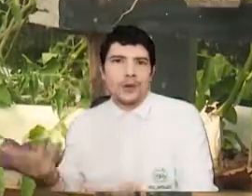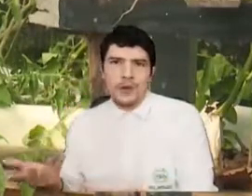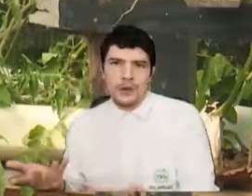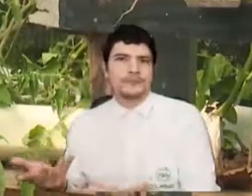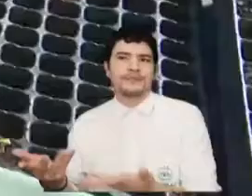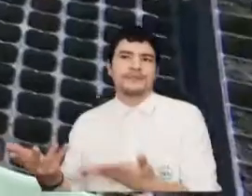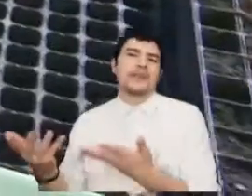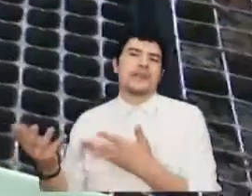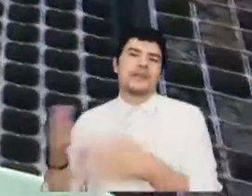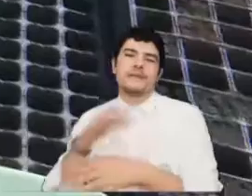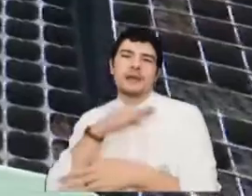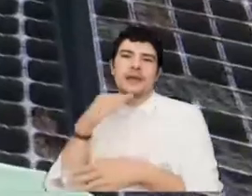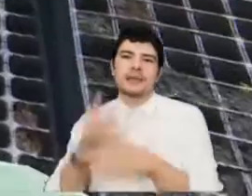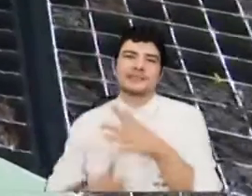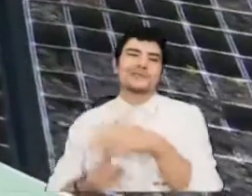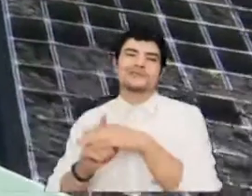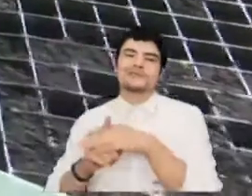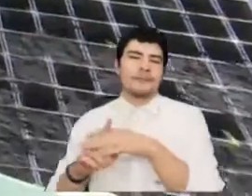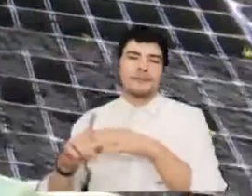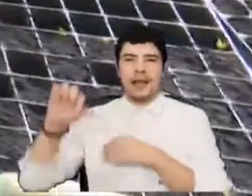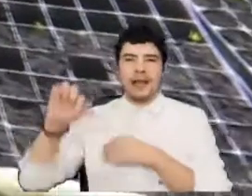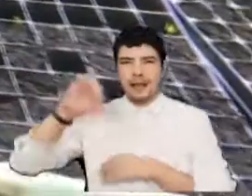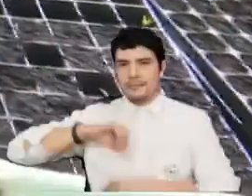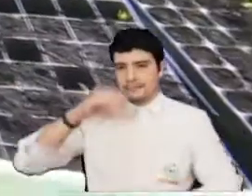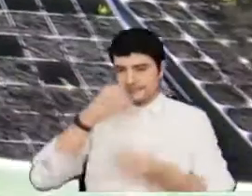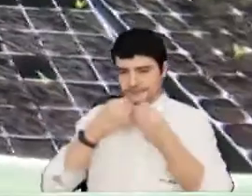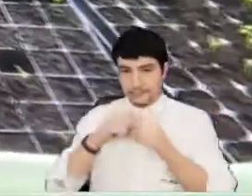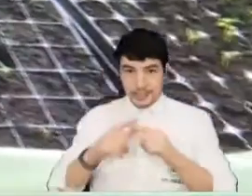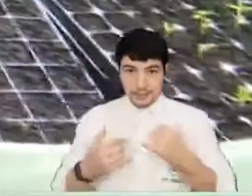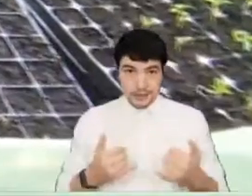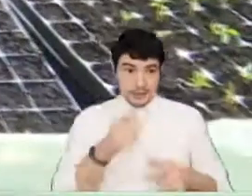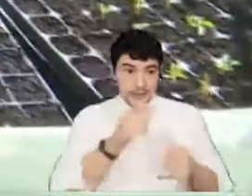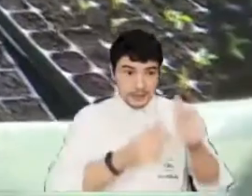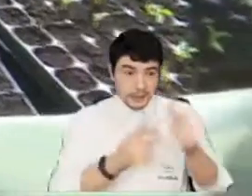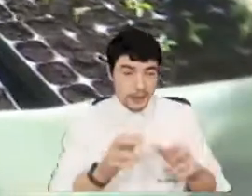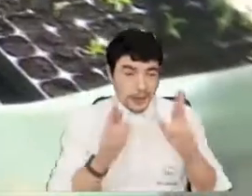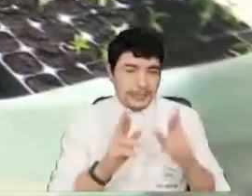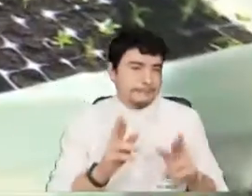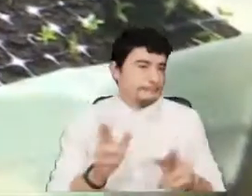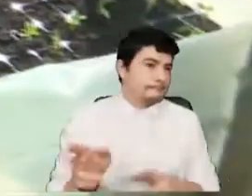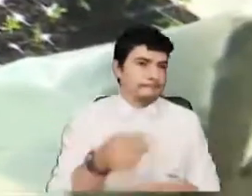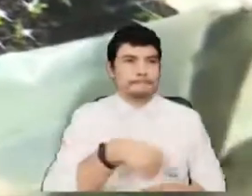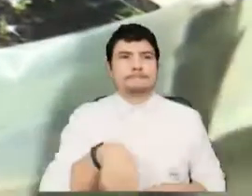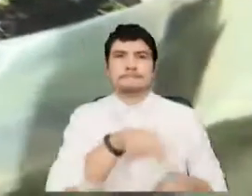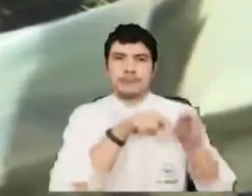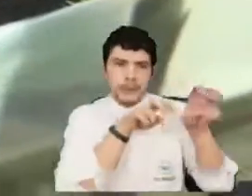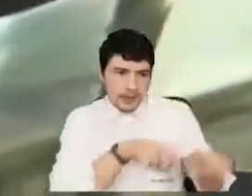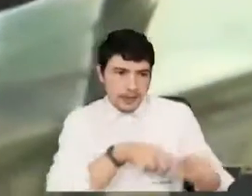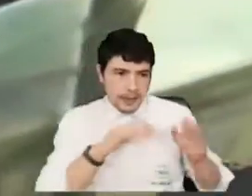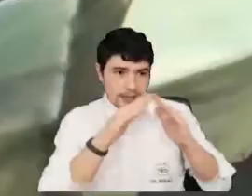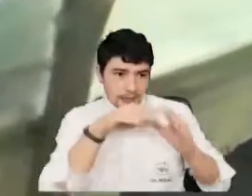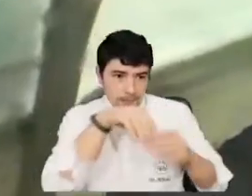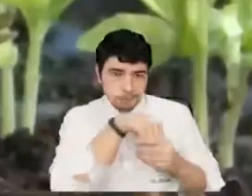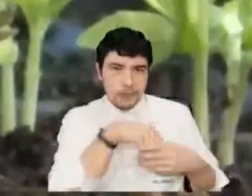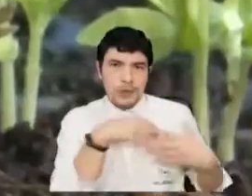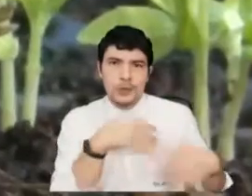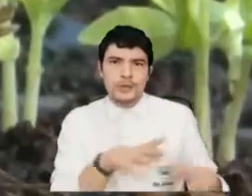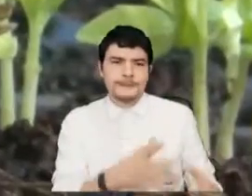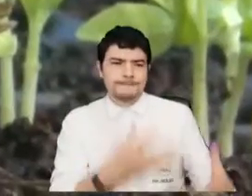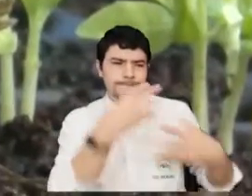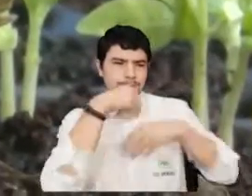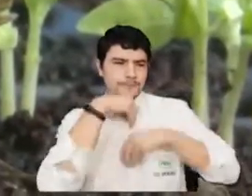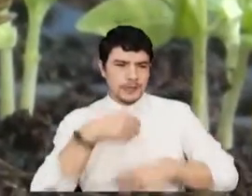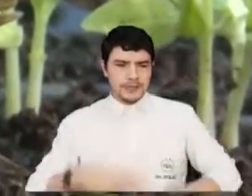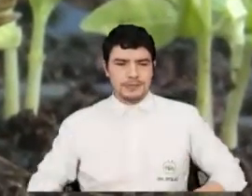alimentación. Entonces, tener una huerta casera, tener una huerta orgánica, es tener salud, es tener vida, es